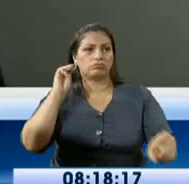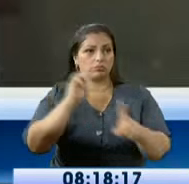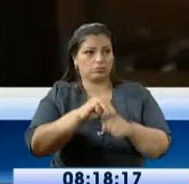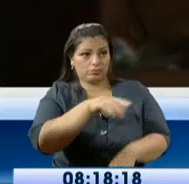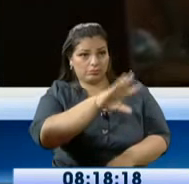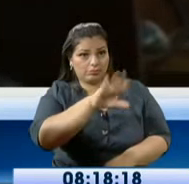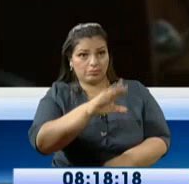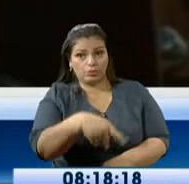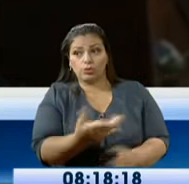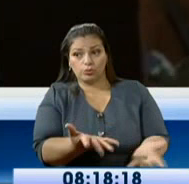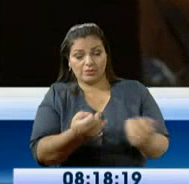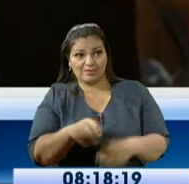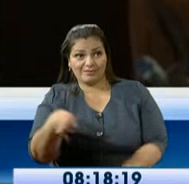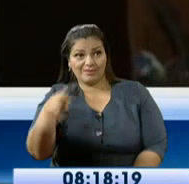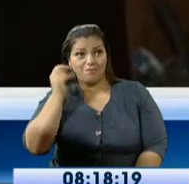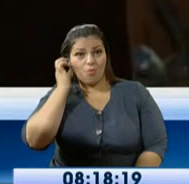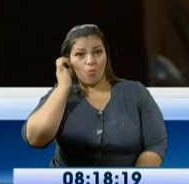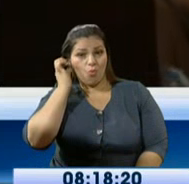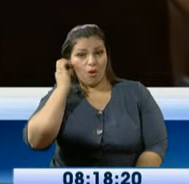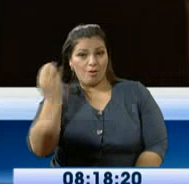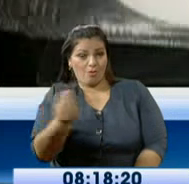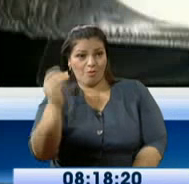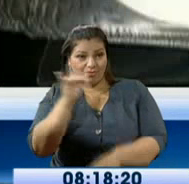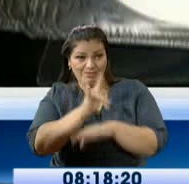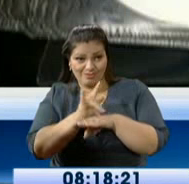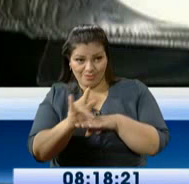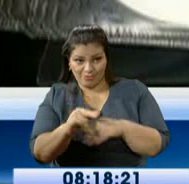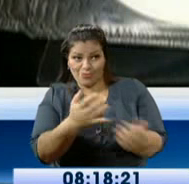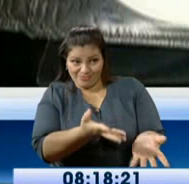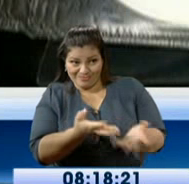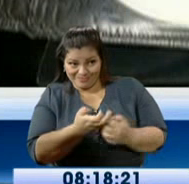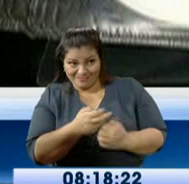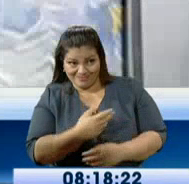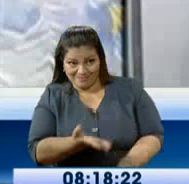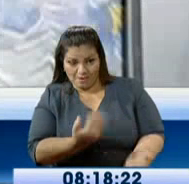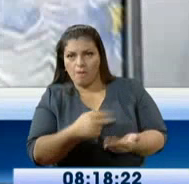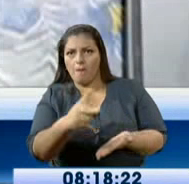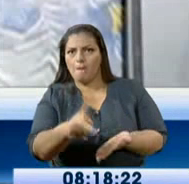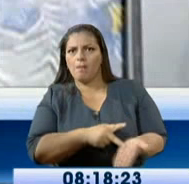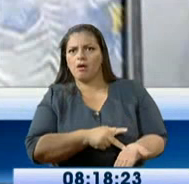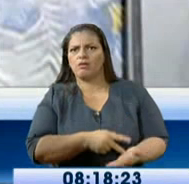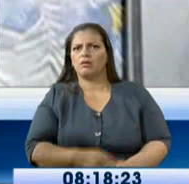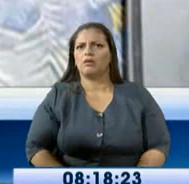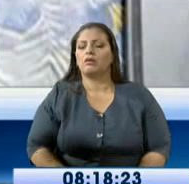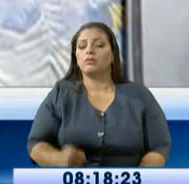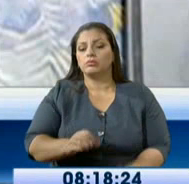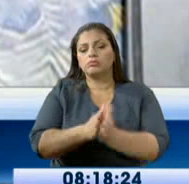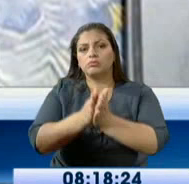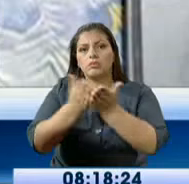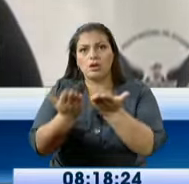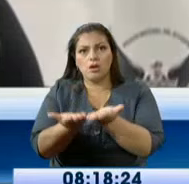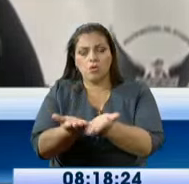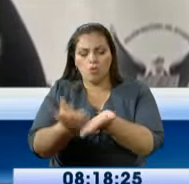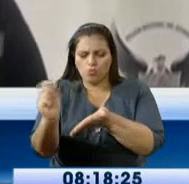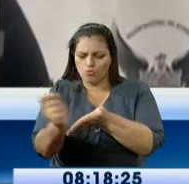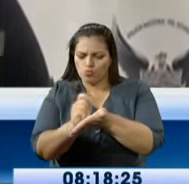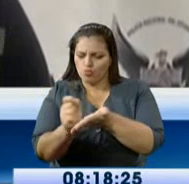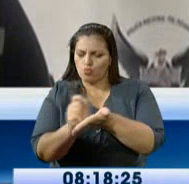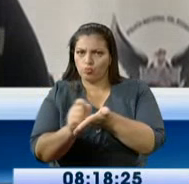se encontró una libreta dentro de las evidencias donde consta el detalle de los nombres completos de las chicas y los